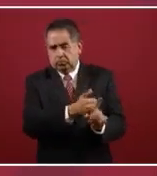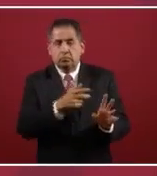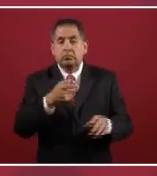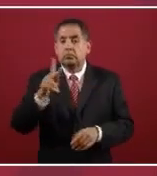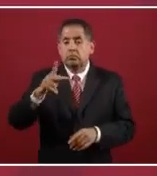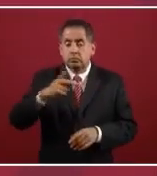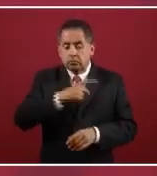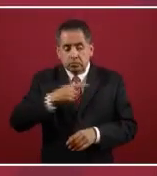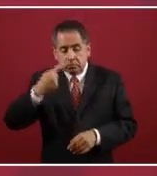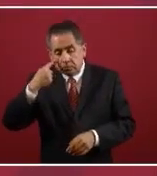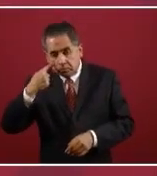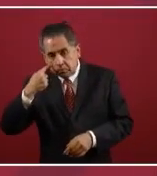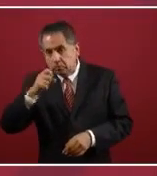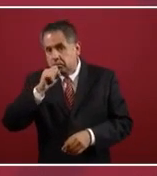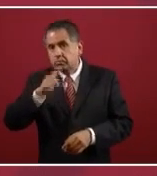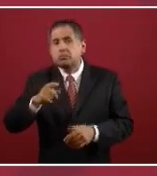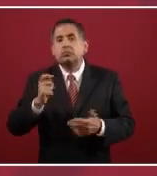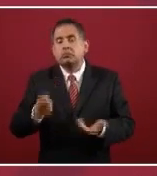tiene que haber también